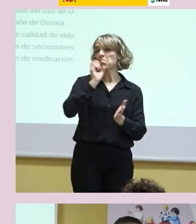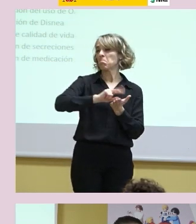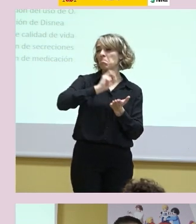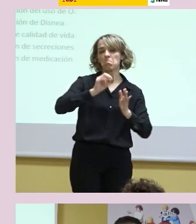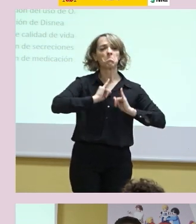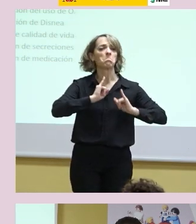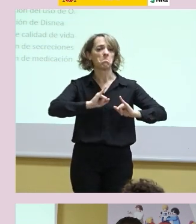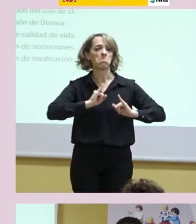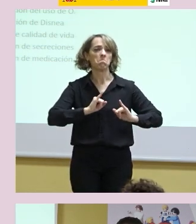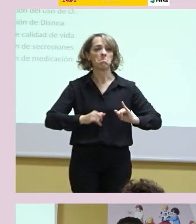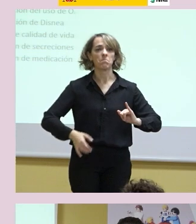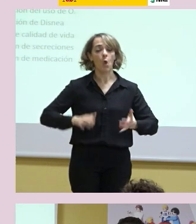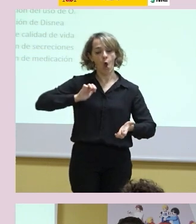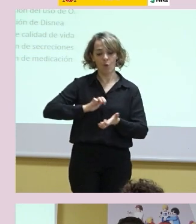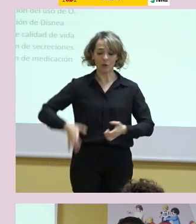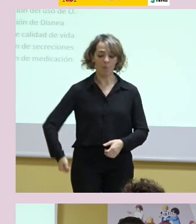paseo corto por la calle,